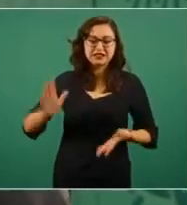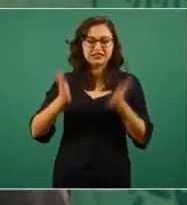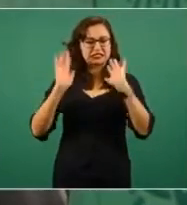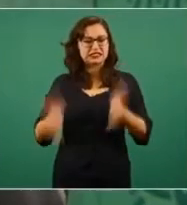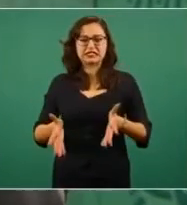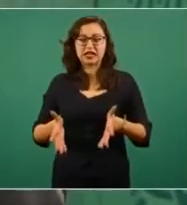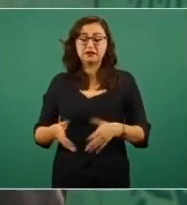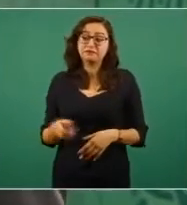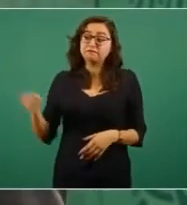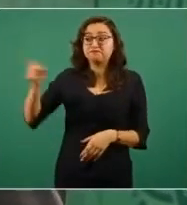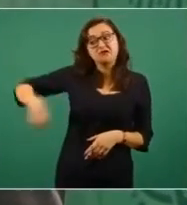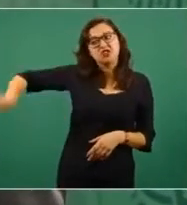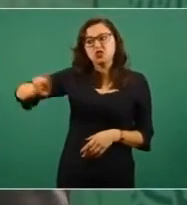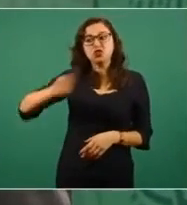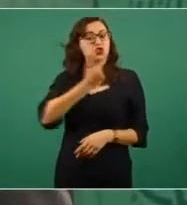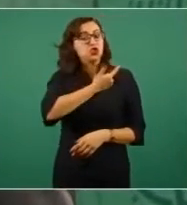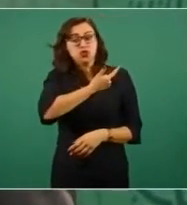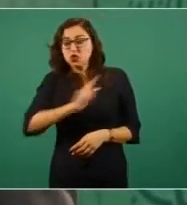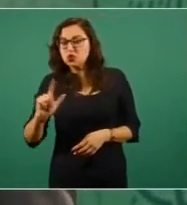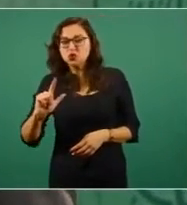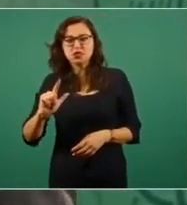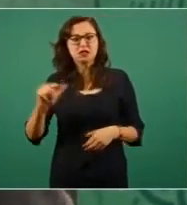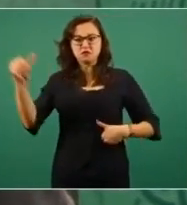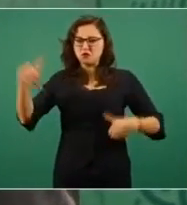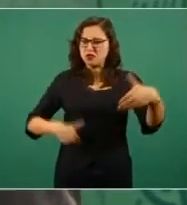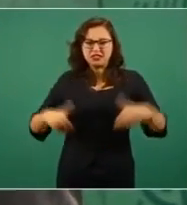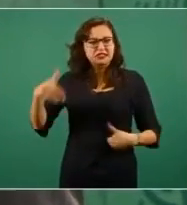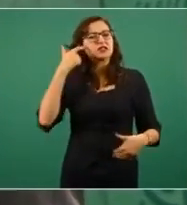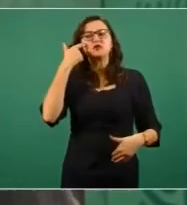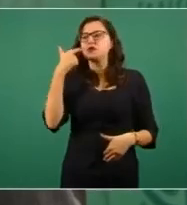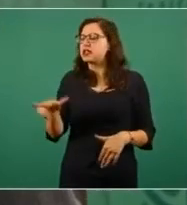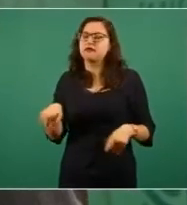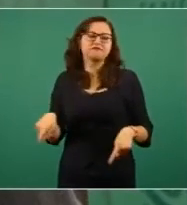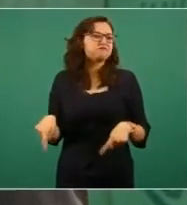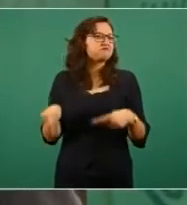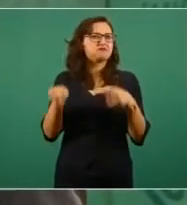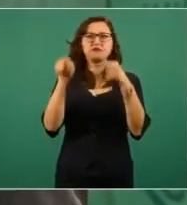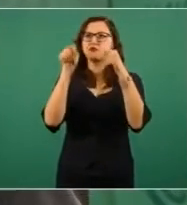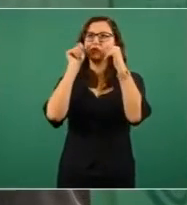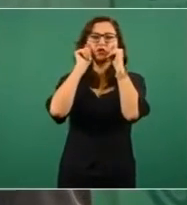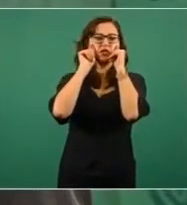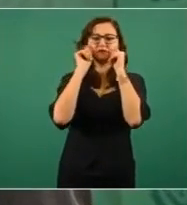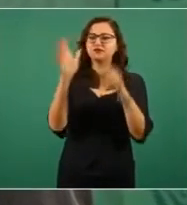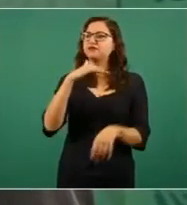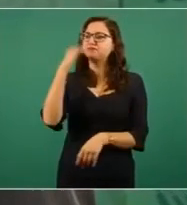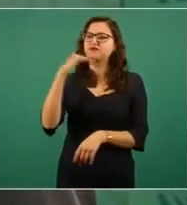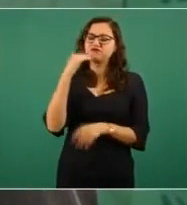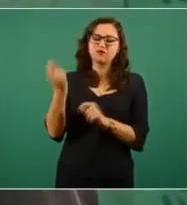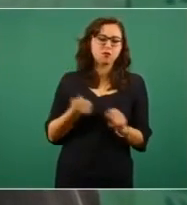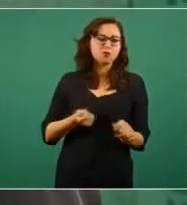guste, lo quieran o no lo quieran, la corrupción se va para afuera.